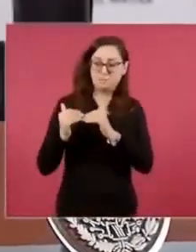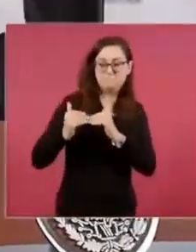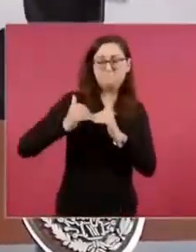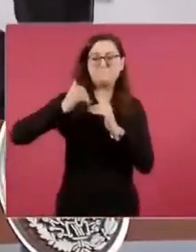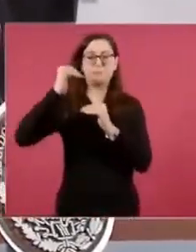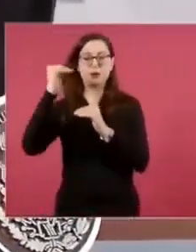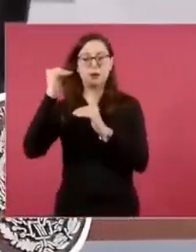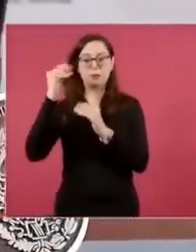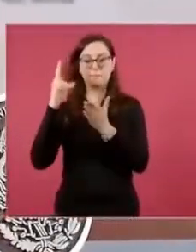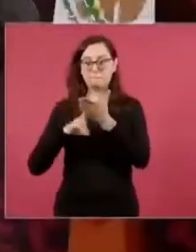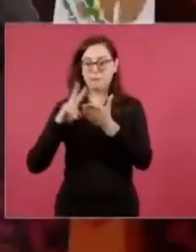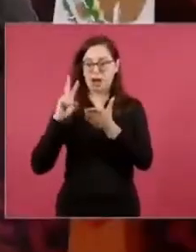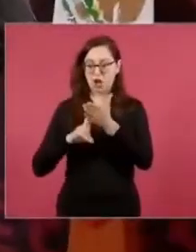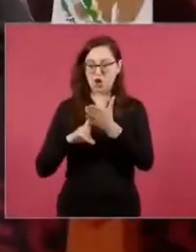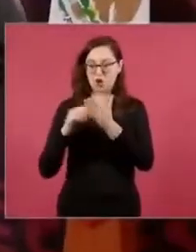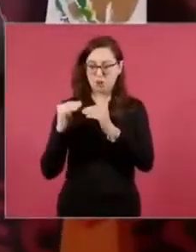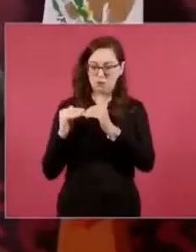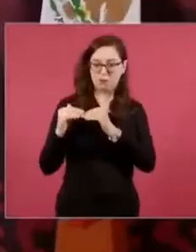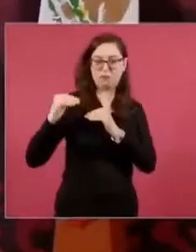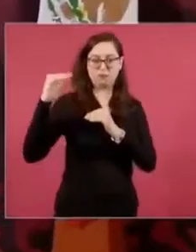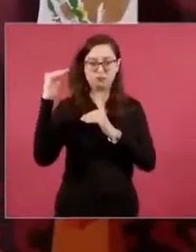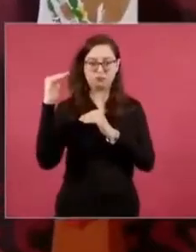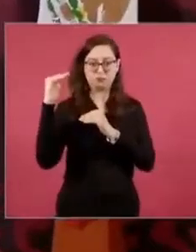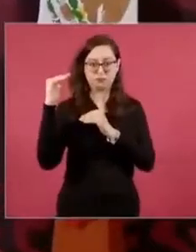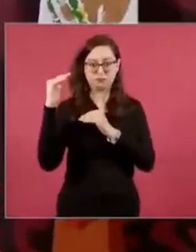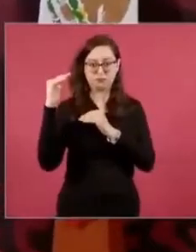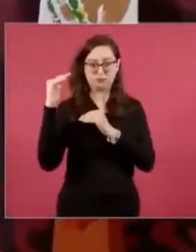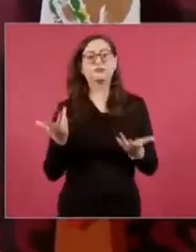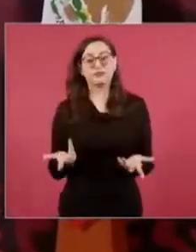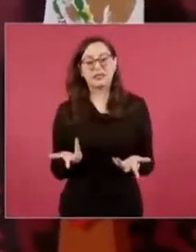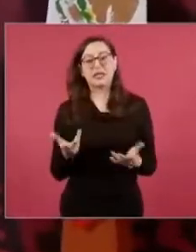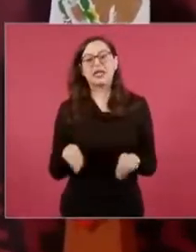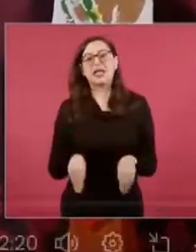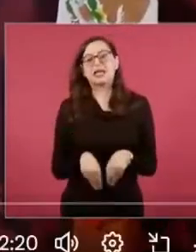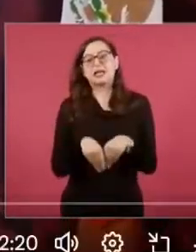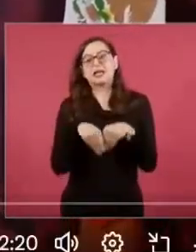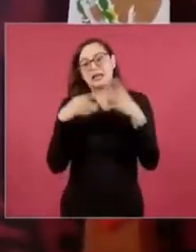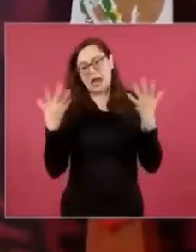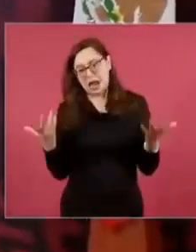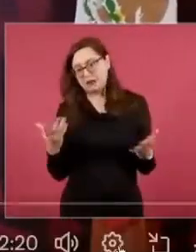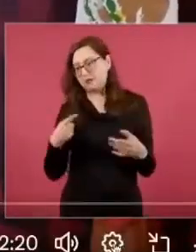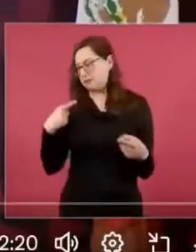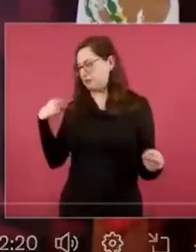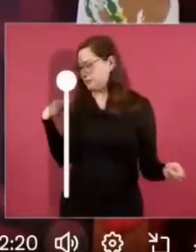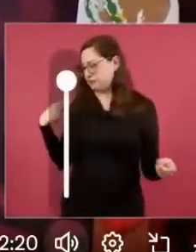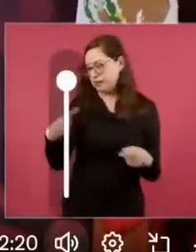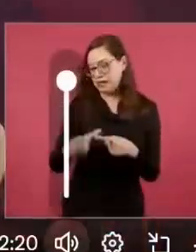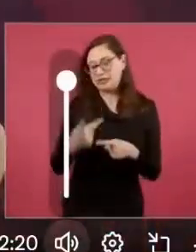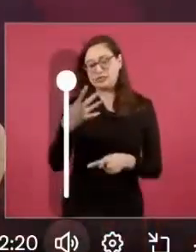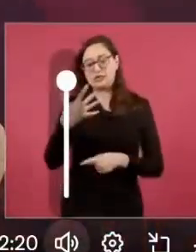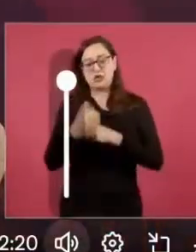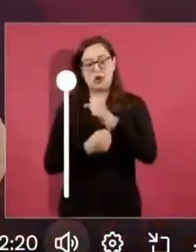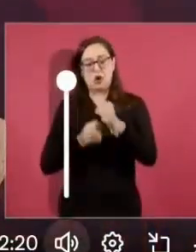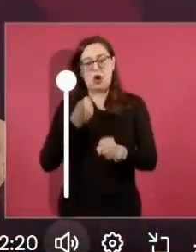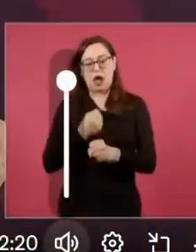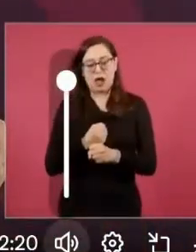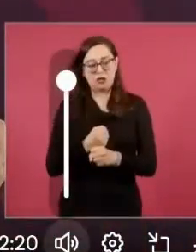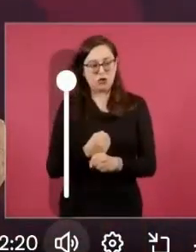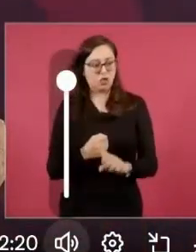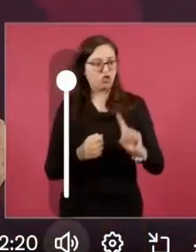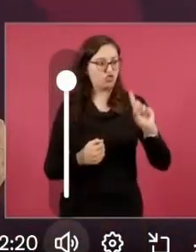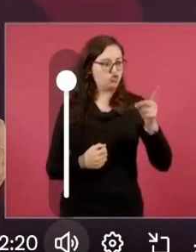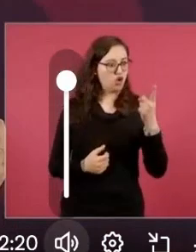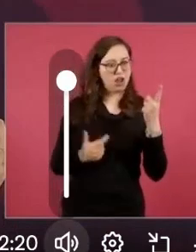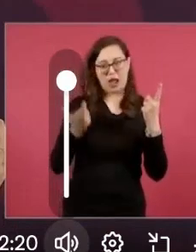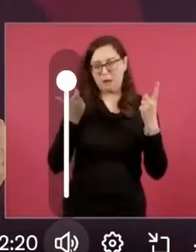claro estábamos en primer lugar a nivel mundial en cuanto a